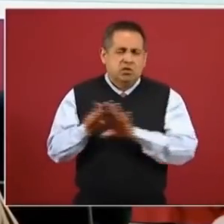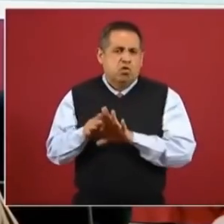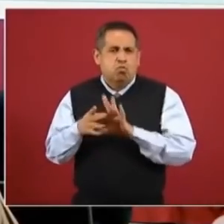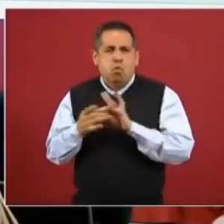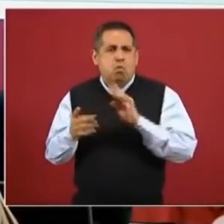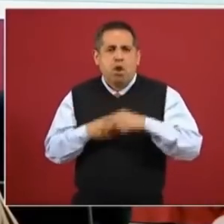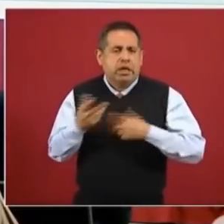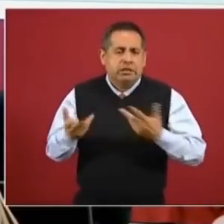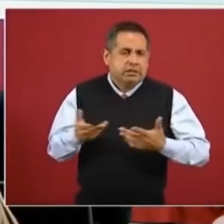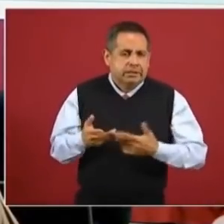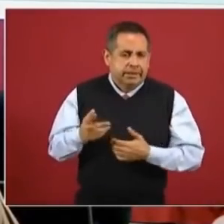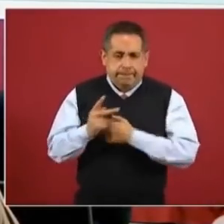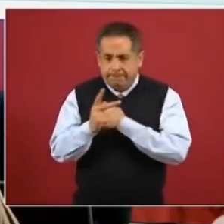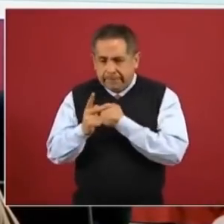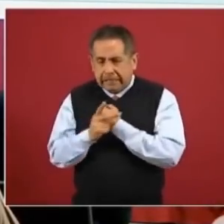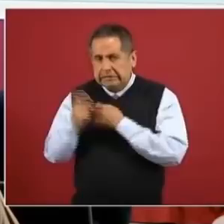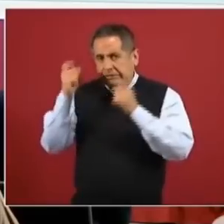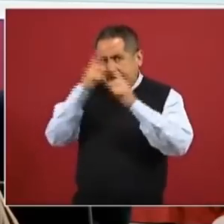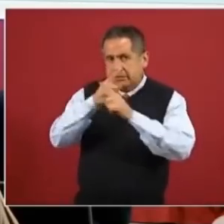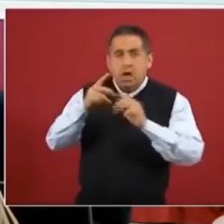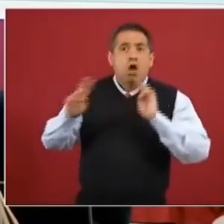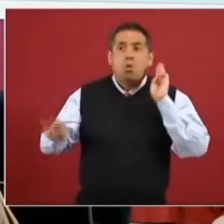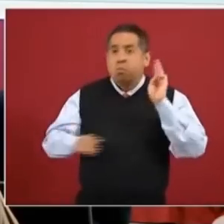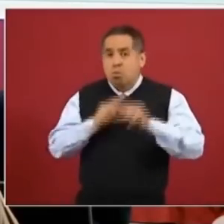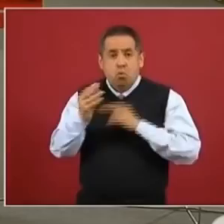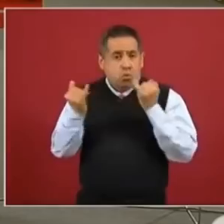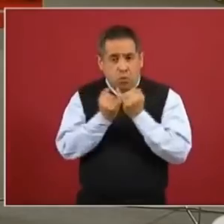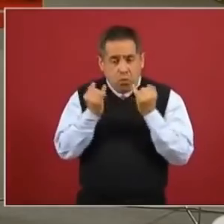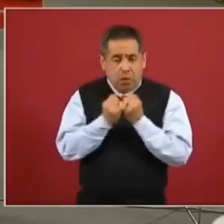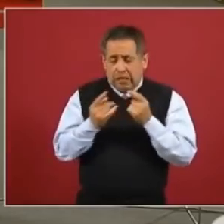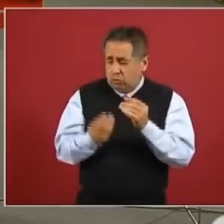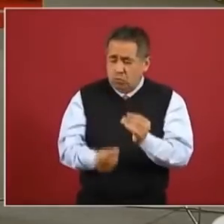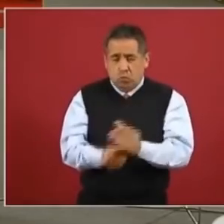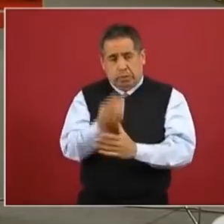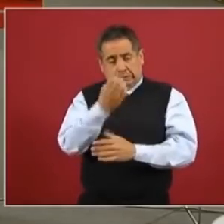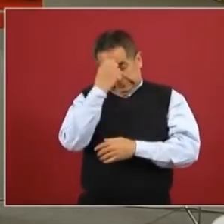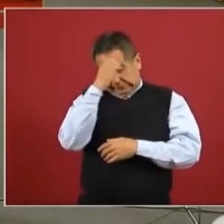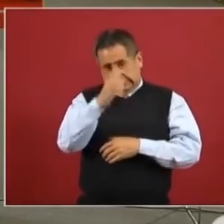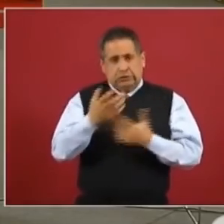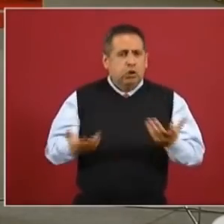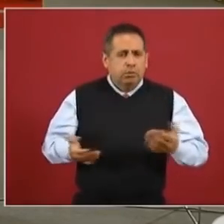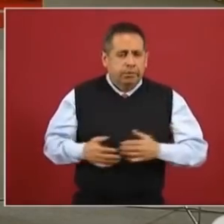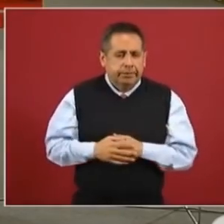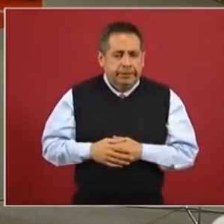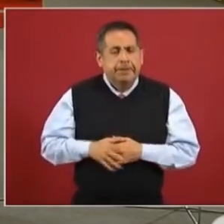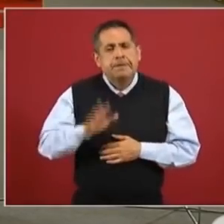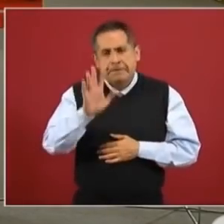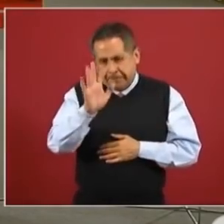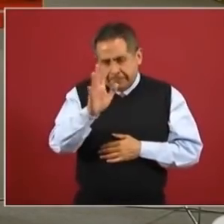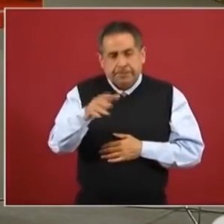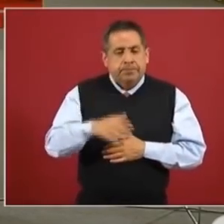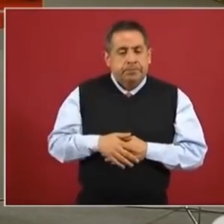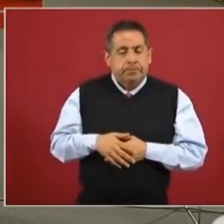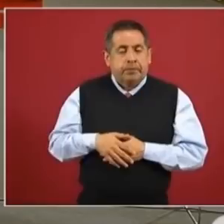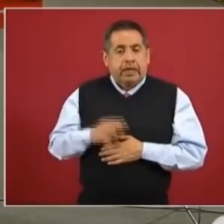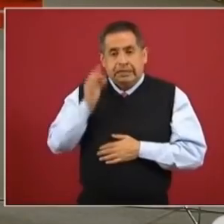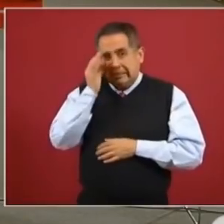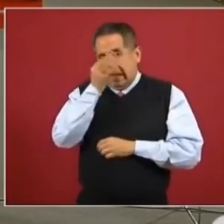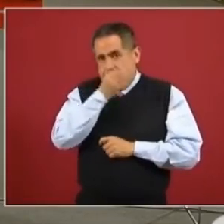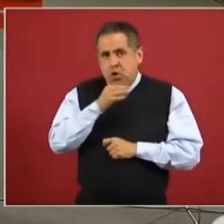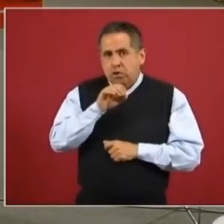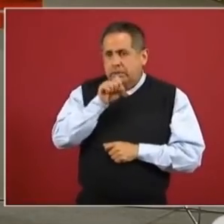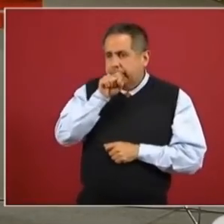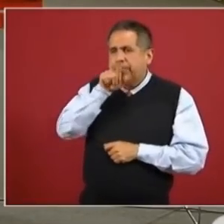encontramos como país, pero también como mundo ante esta nueva enfermedad? Ya dijimos entonces pues qué es el sarampión y cómo